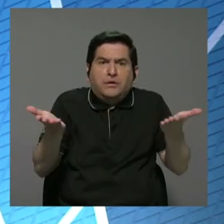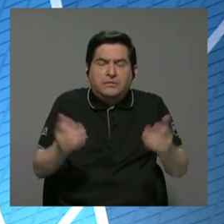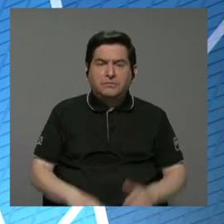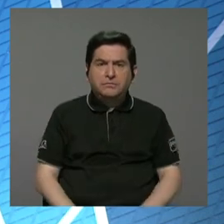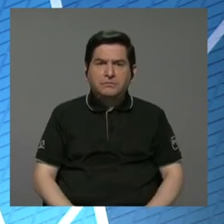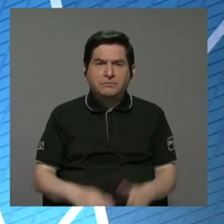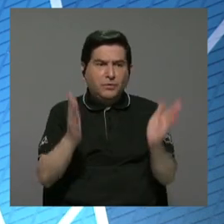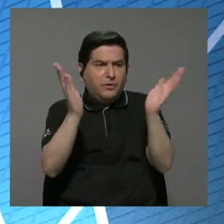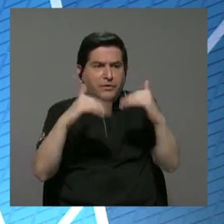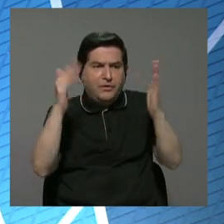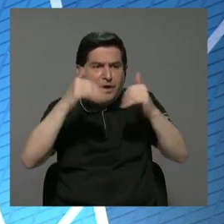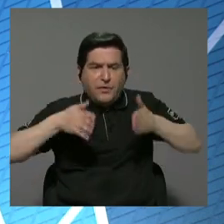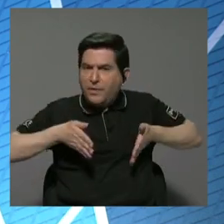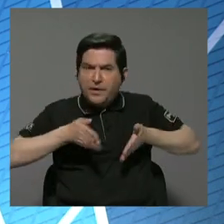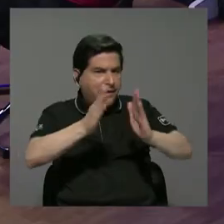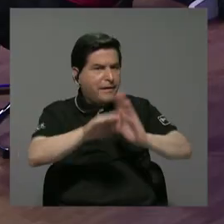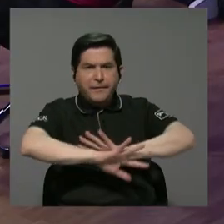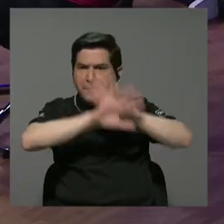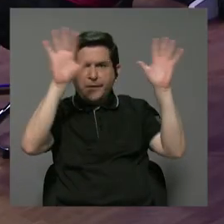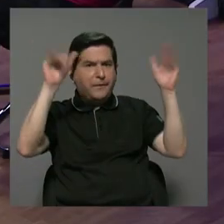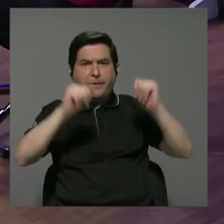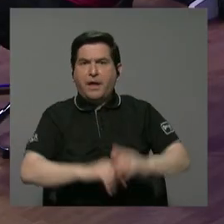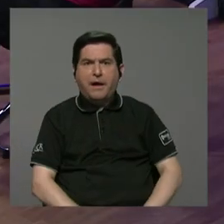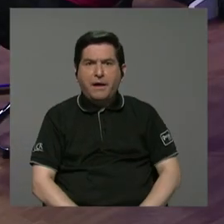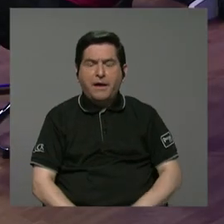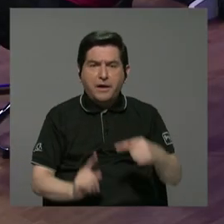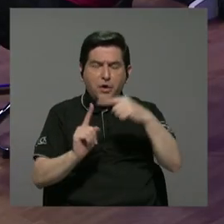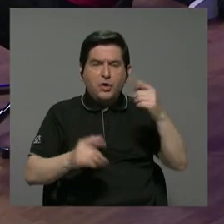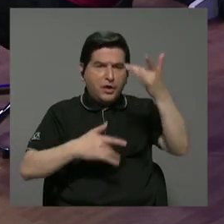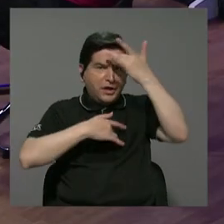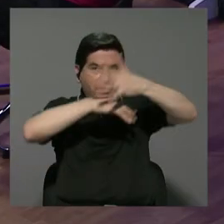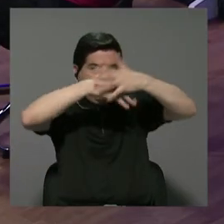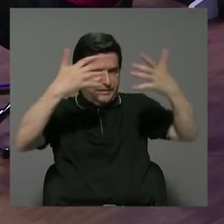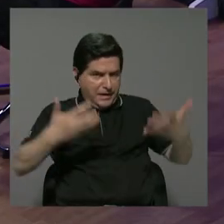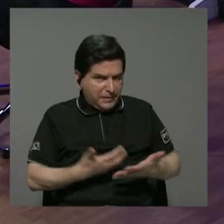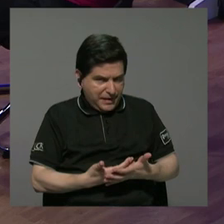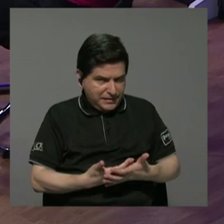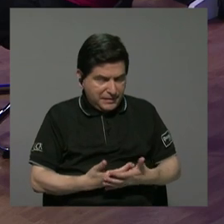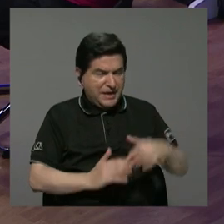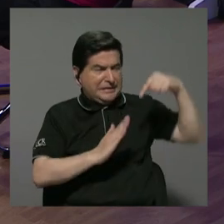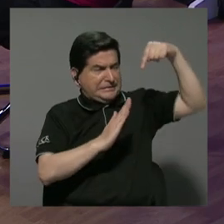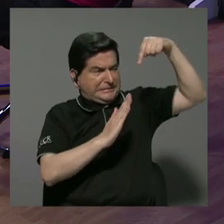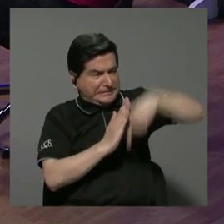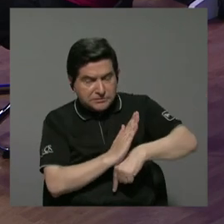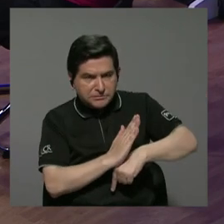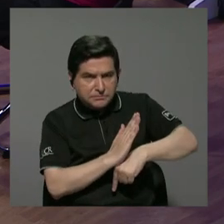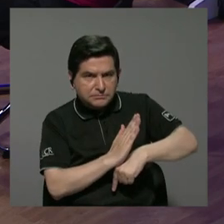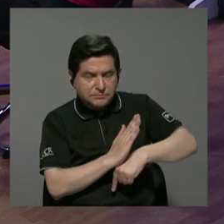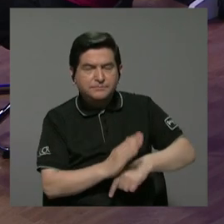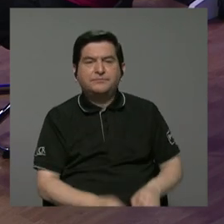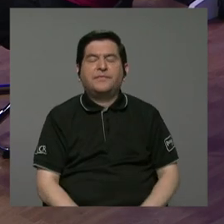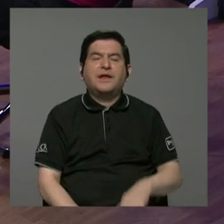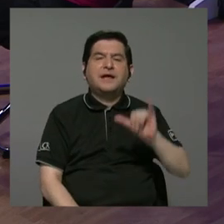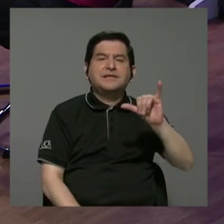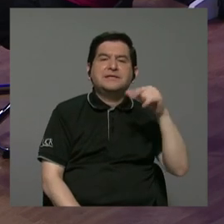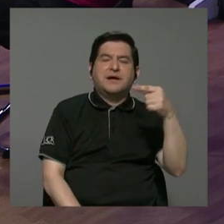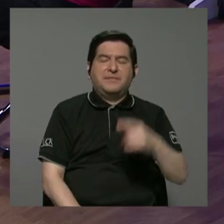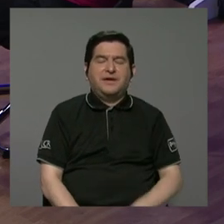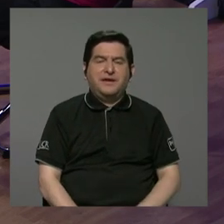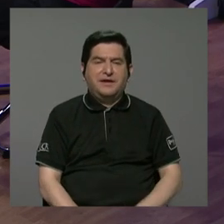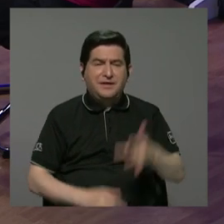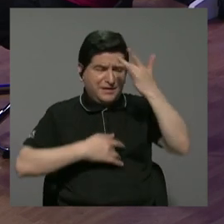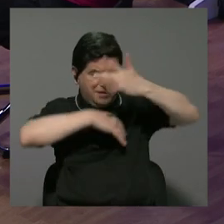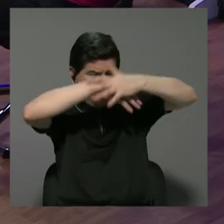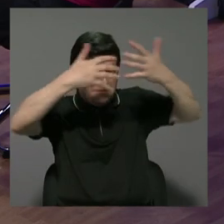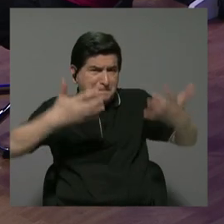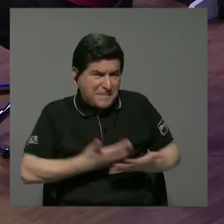hay, ¿verdad?, una ruta. Y desde la pandemia, bueno, vamos a ver, la pandemia vino a agudizar. Doña Yamilet, efectivamente la pandemia ha